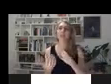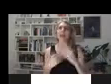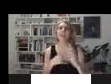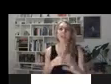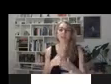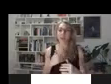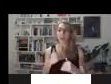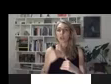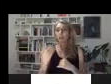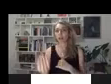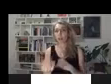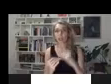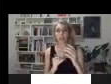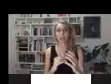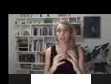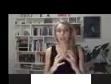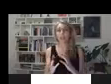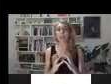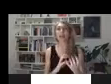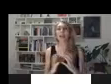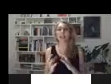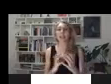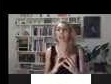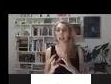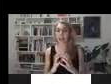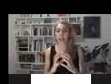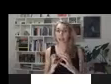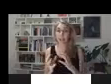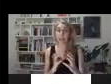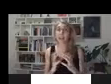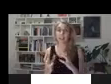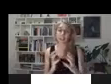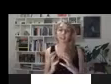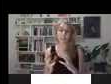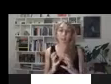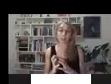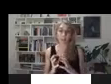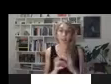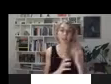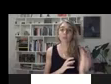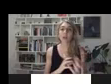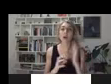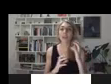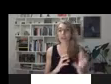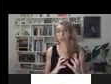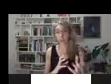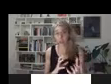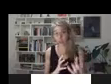de mecanismos, acciones, actividades que hacen